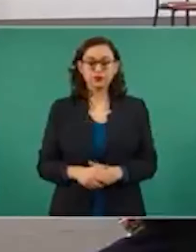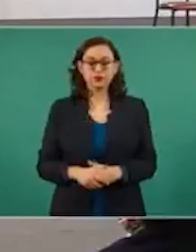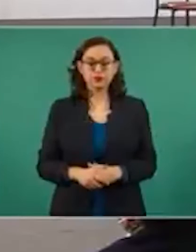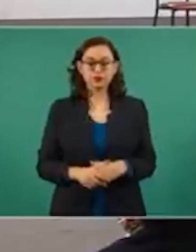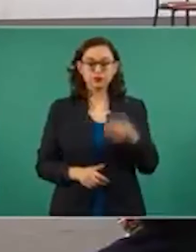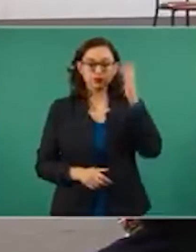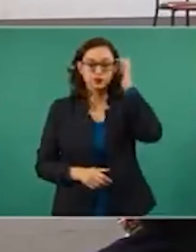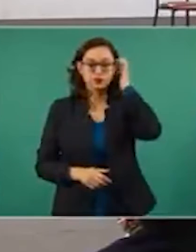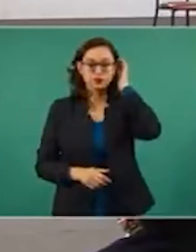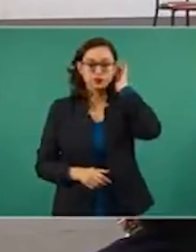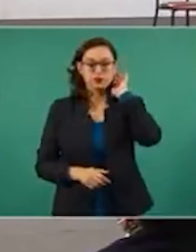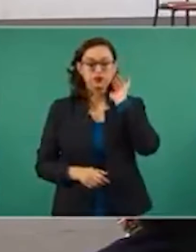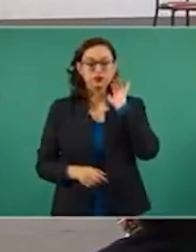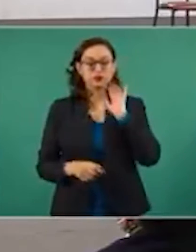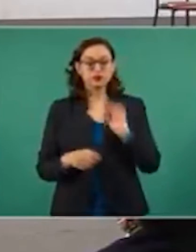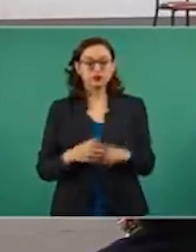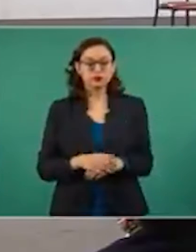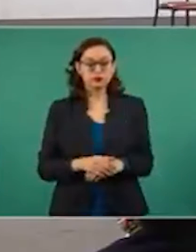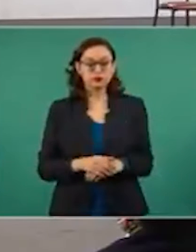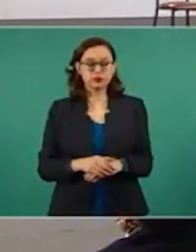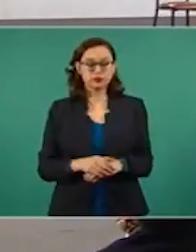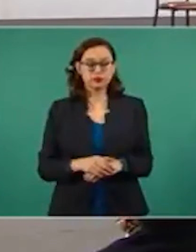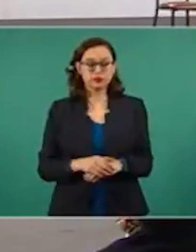Le pusimos espionaje,